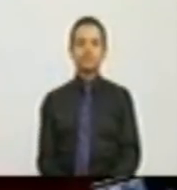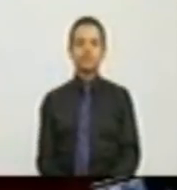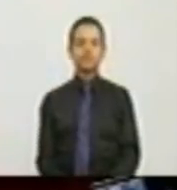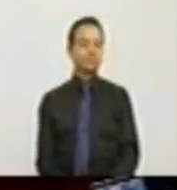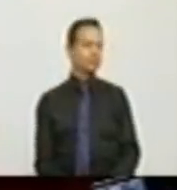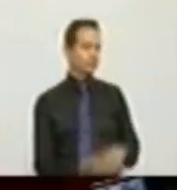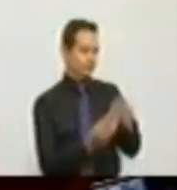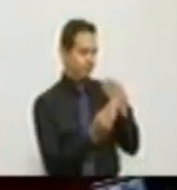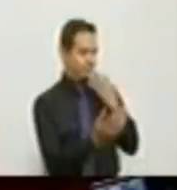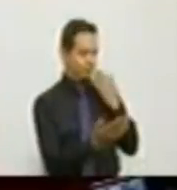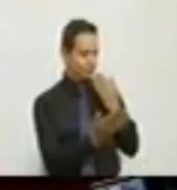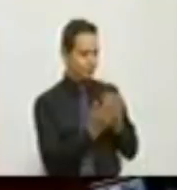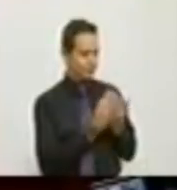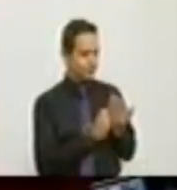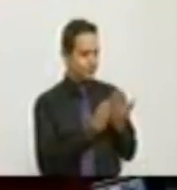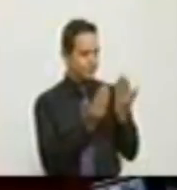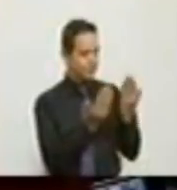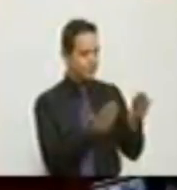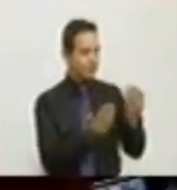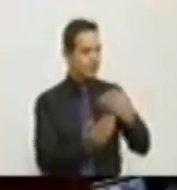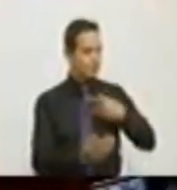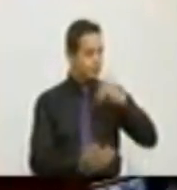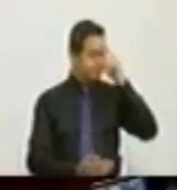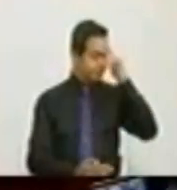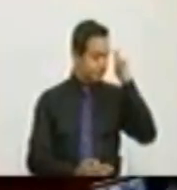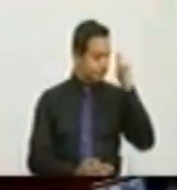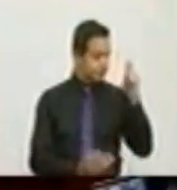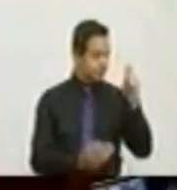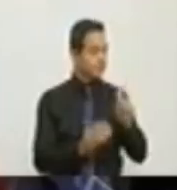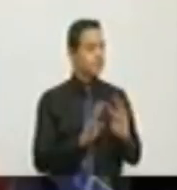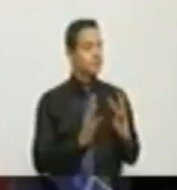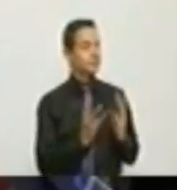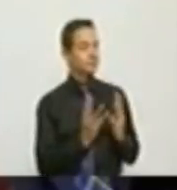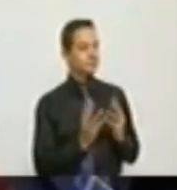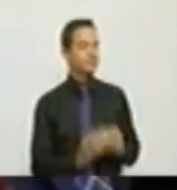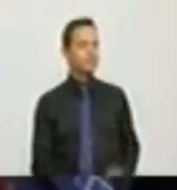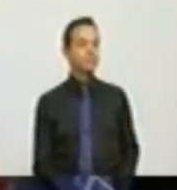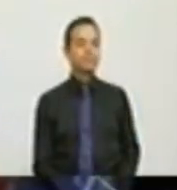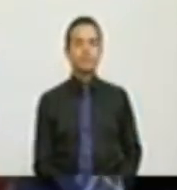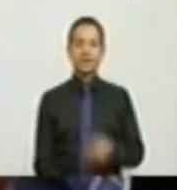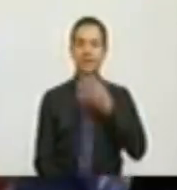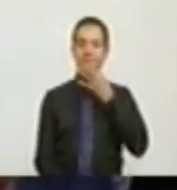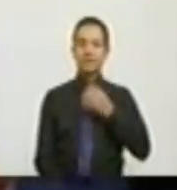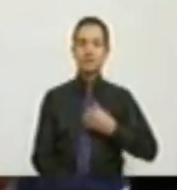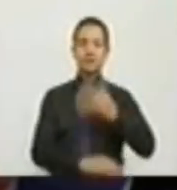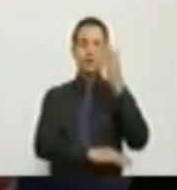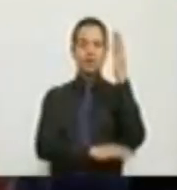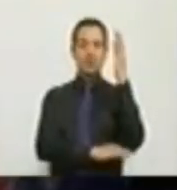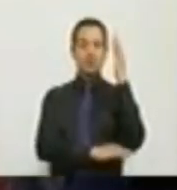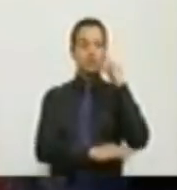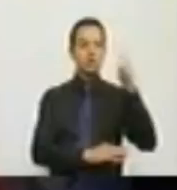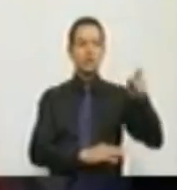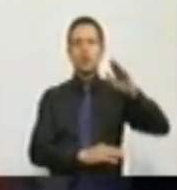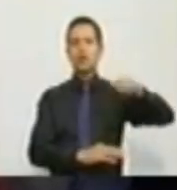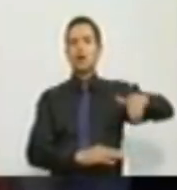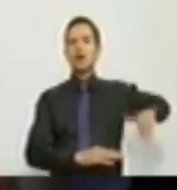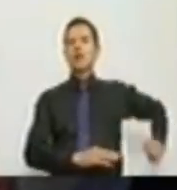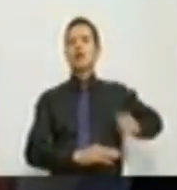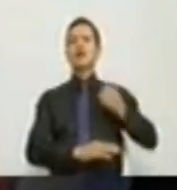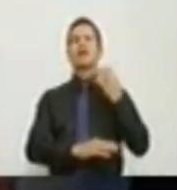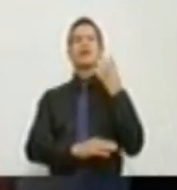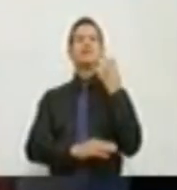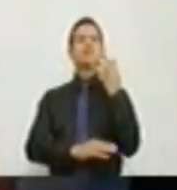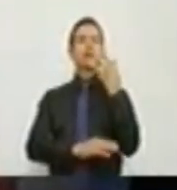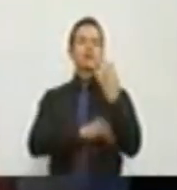Muchísimas gracias a usted, honorable senador. Era un retraso en discursos de 3 años y medio y